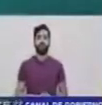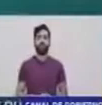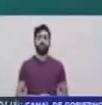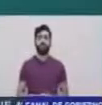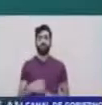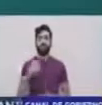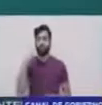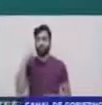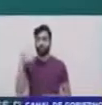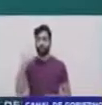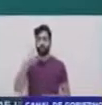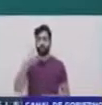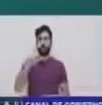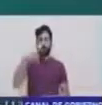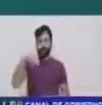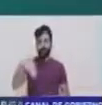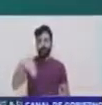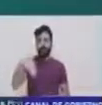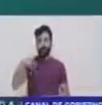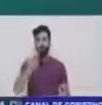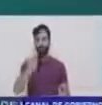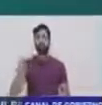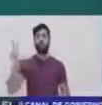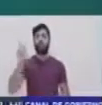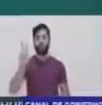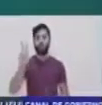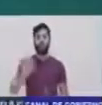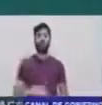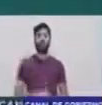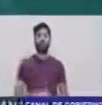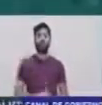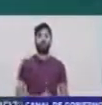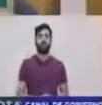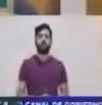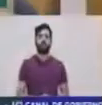628.3 centímetros cuadrados.